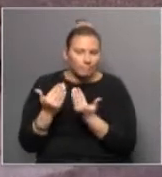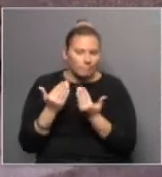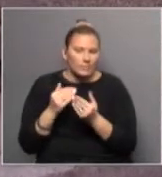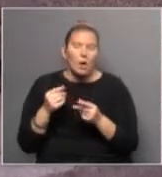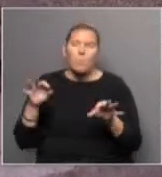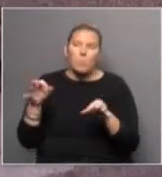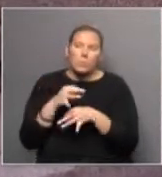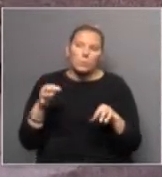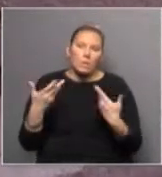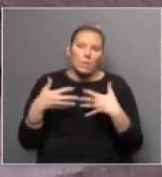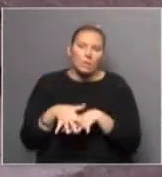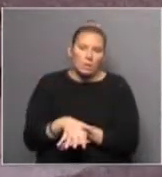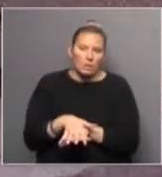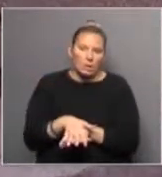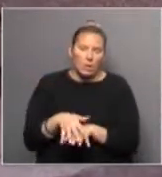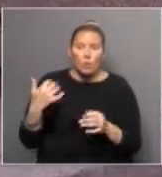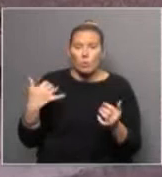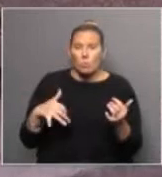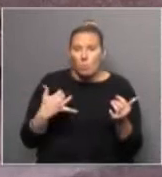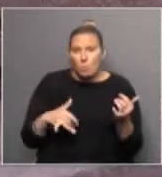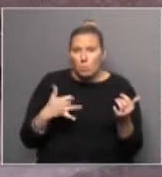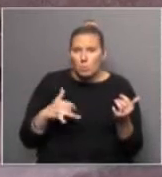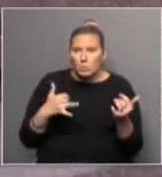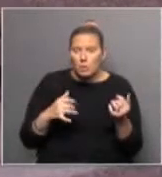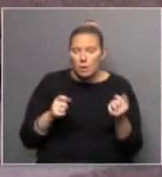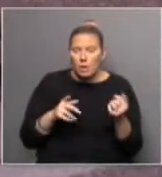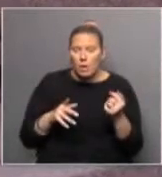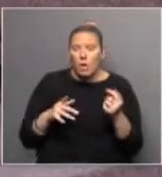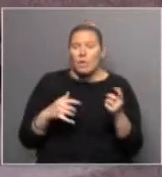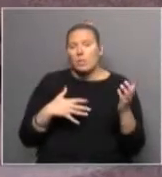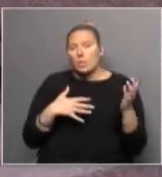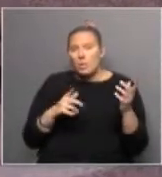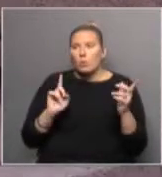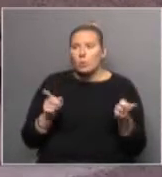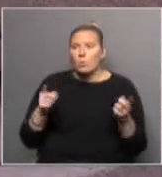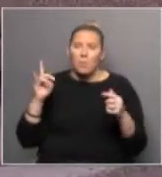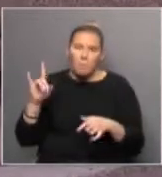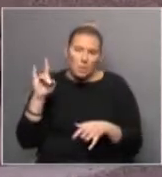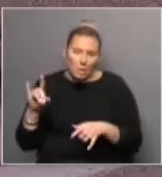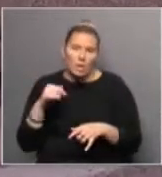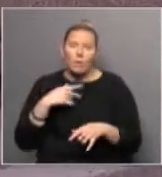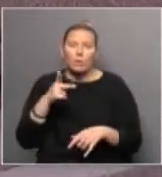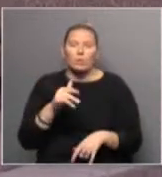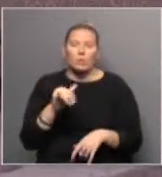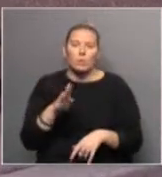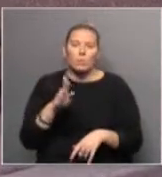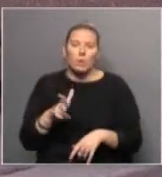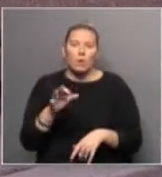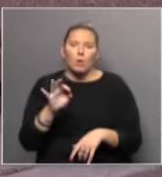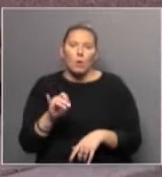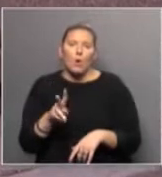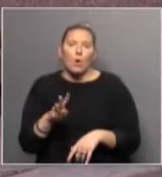en lo musical vos mezclás cosas de música disco con sonidos metaleros y mezclás hip hop con un tipo haciendo voces guturales o yo